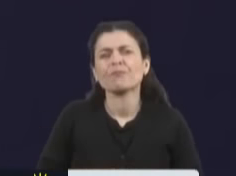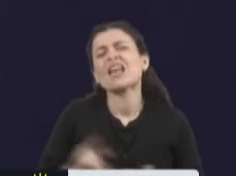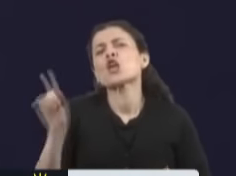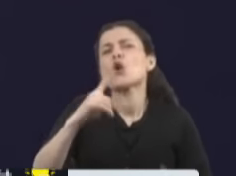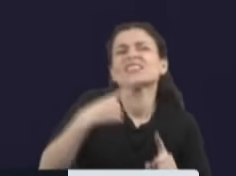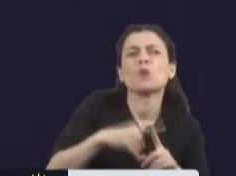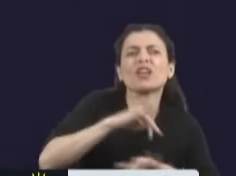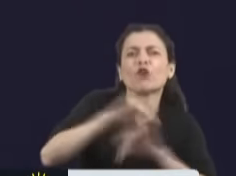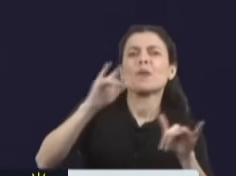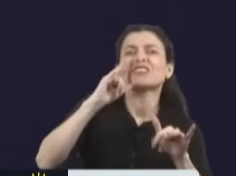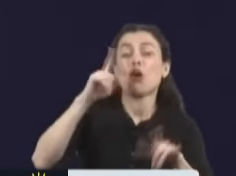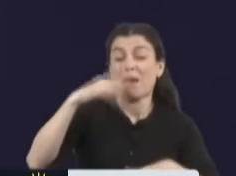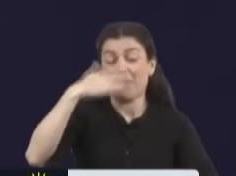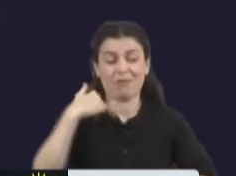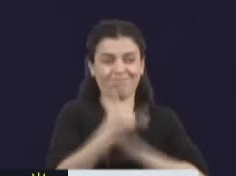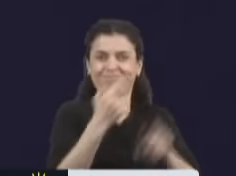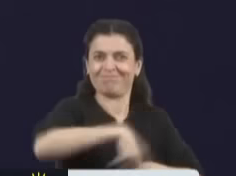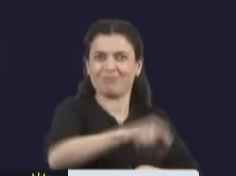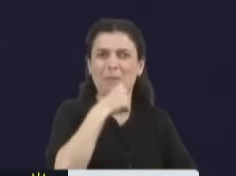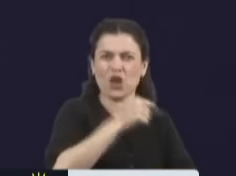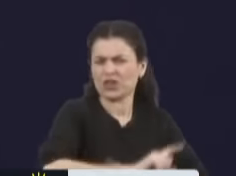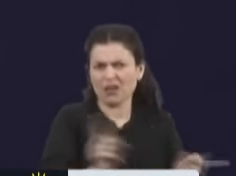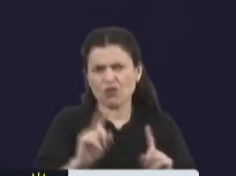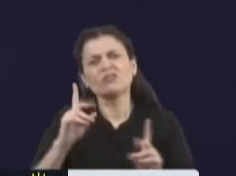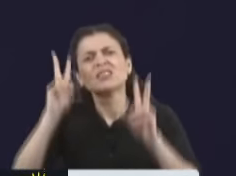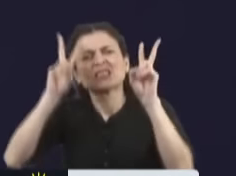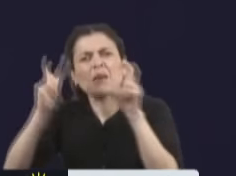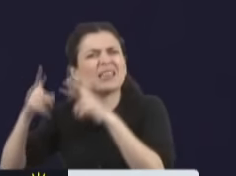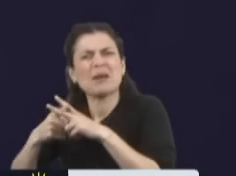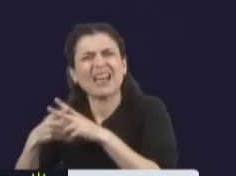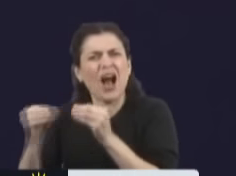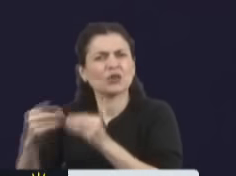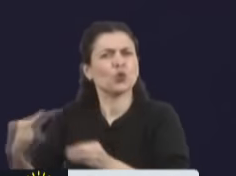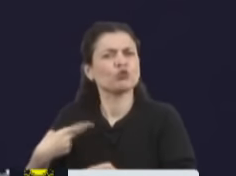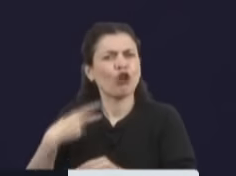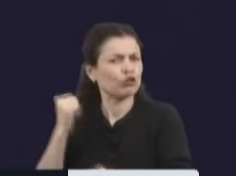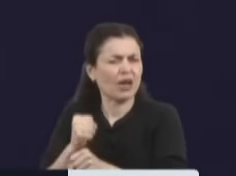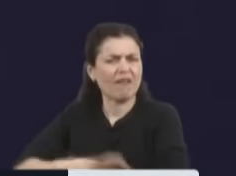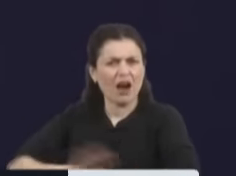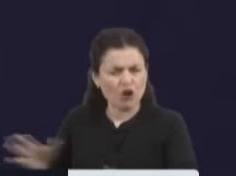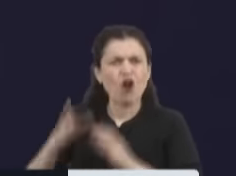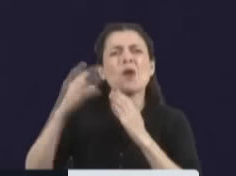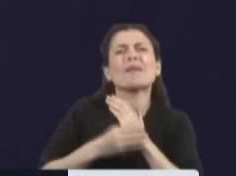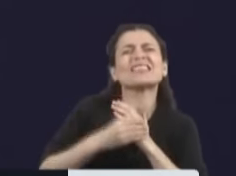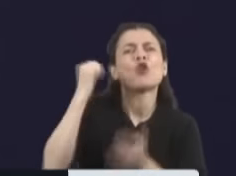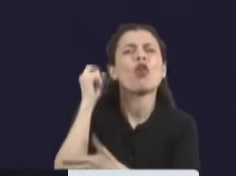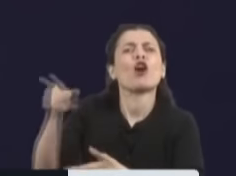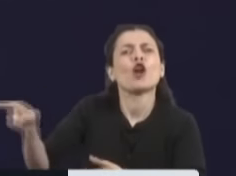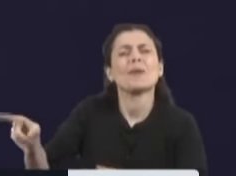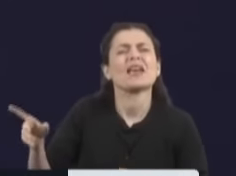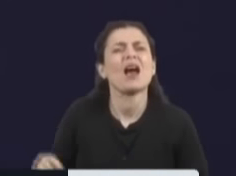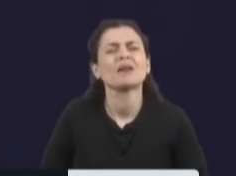periodística o por información para transmitirles a ustedes o que sea neces de transmitirles ustedes y el ministro caputo lejos está de